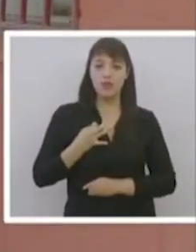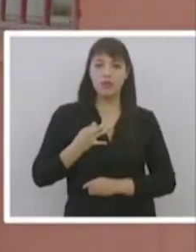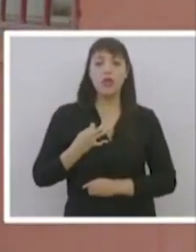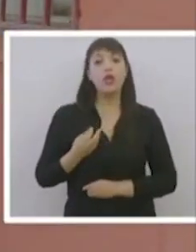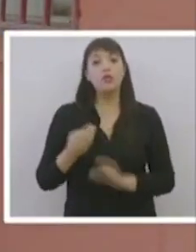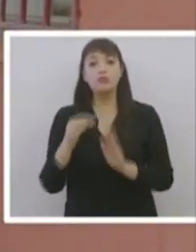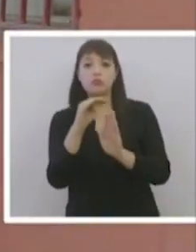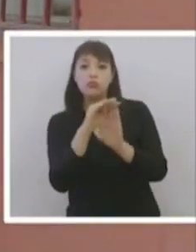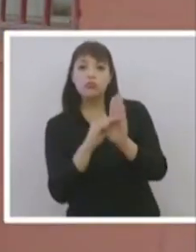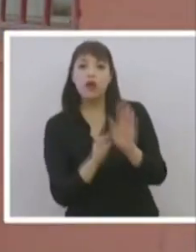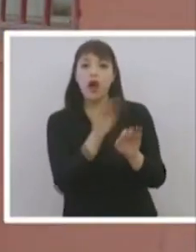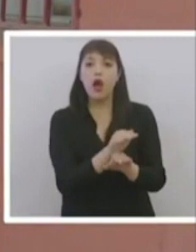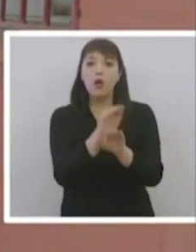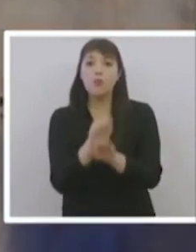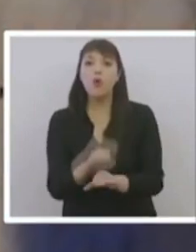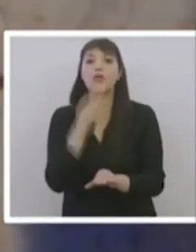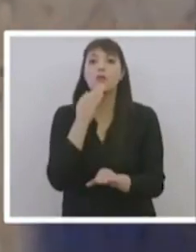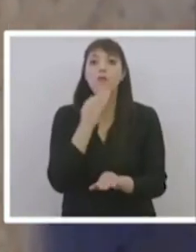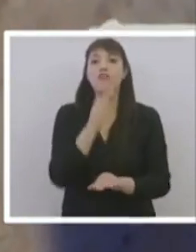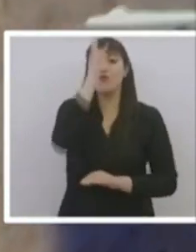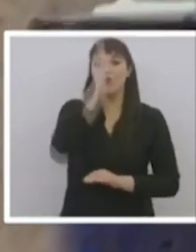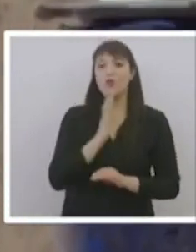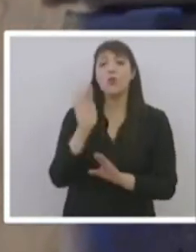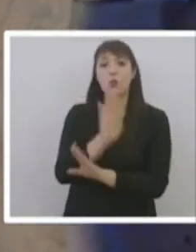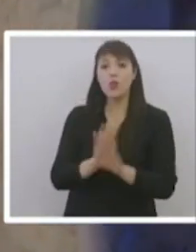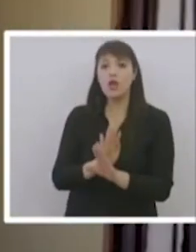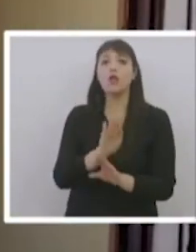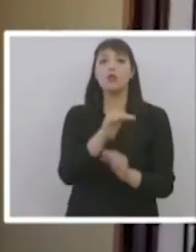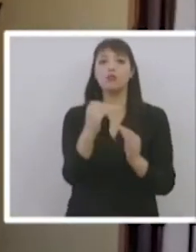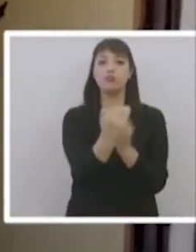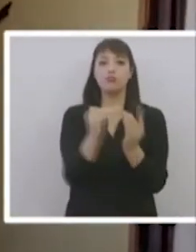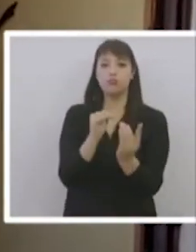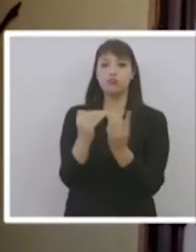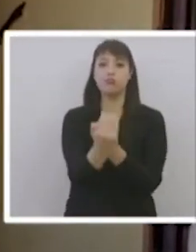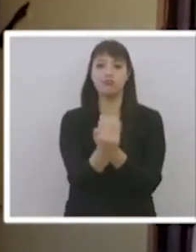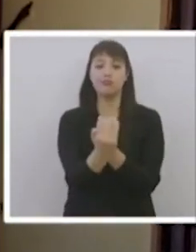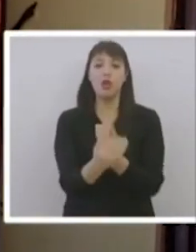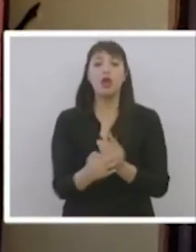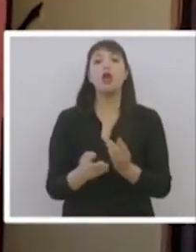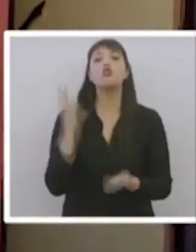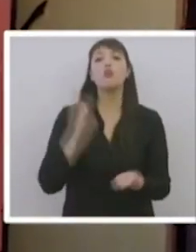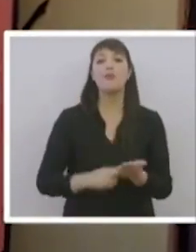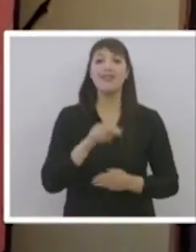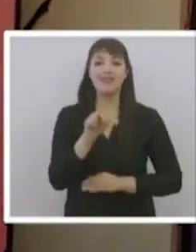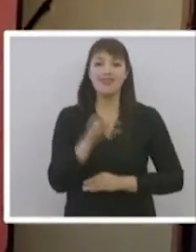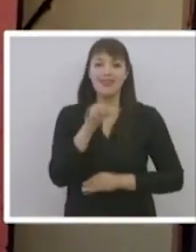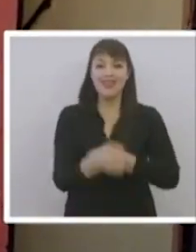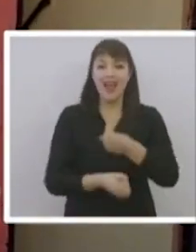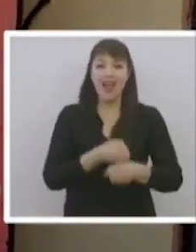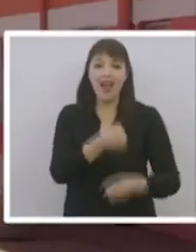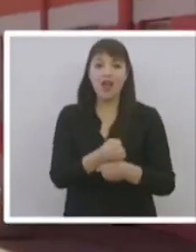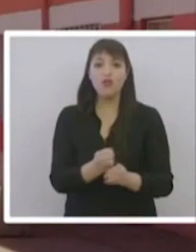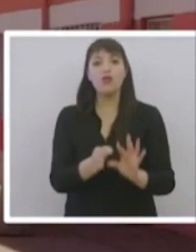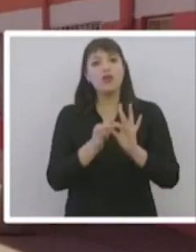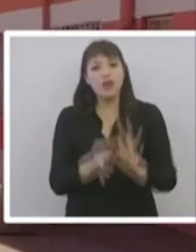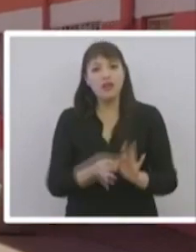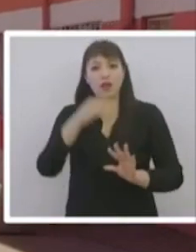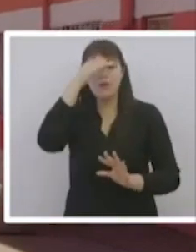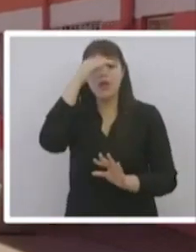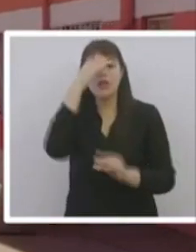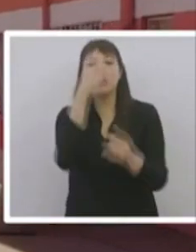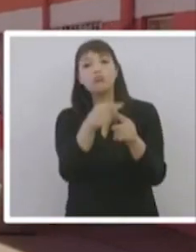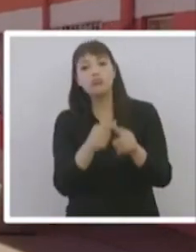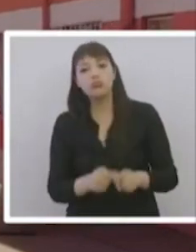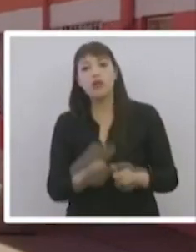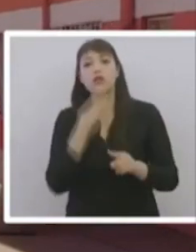familia y que es una responsabilidad desde el ámbito público, que tanto el Estado como las personas, la familia, la sociedad civil